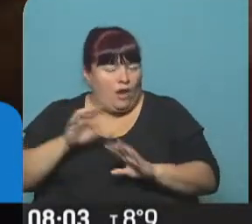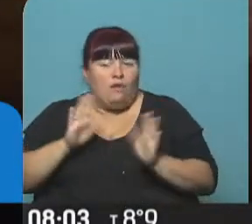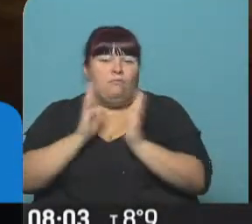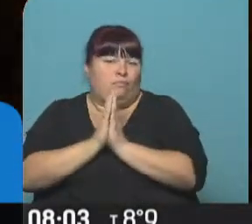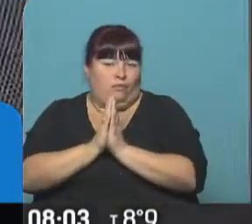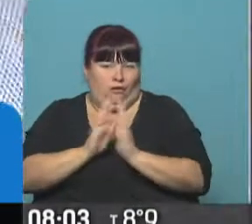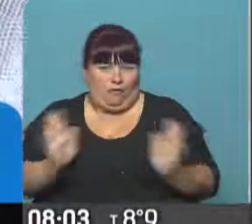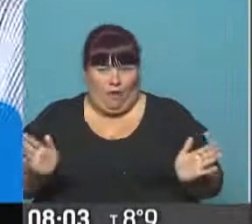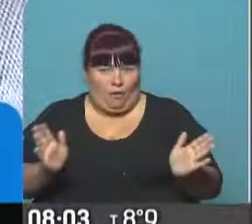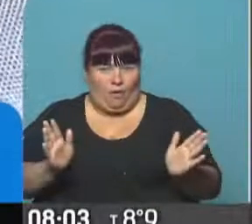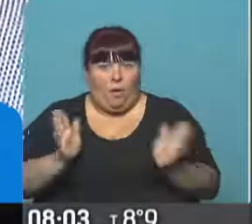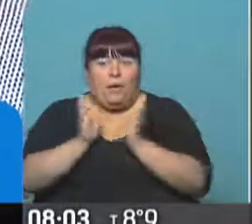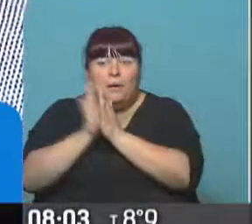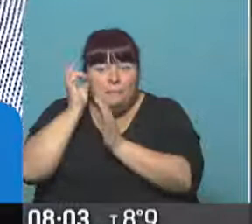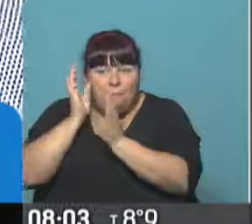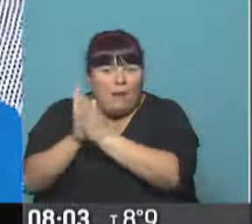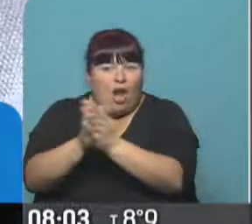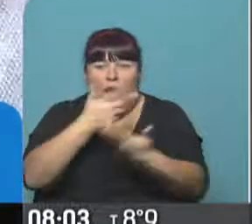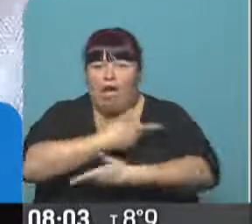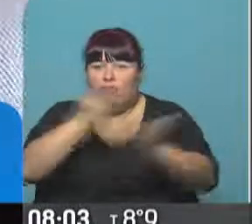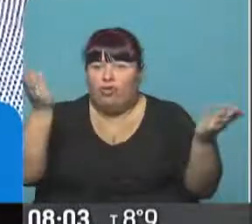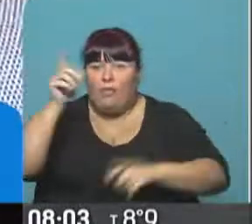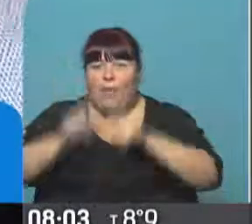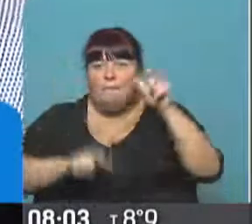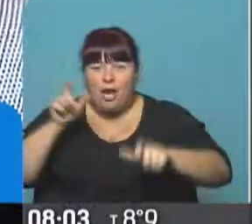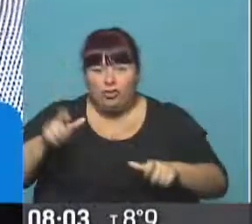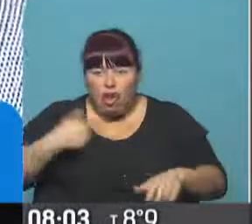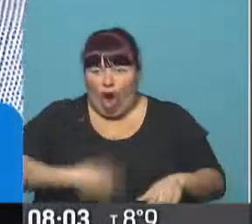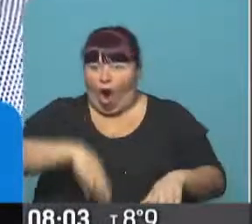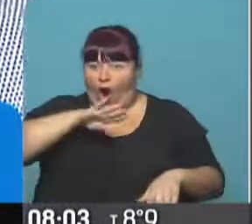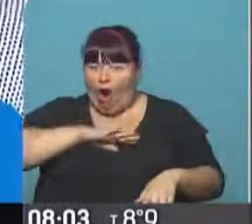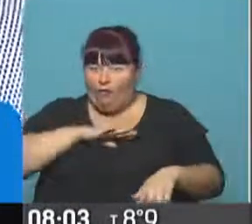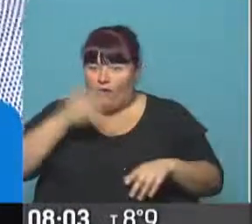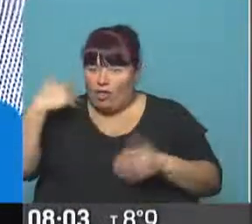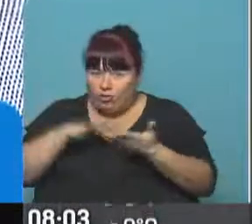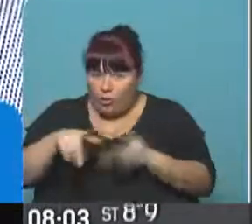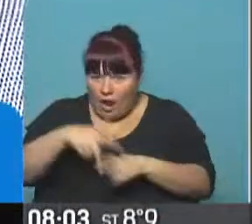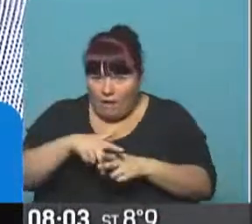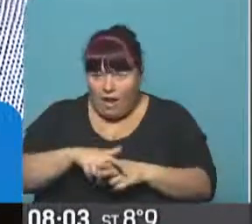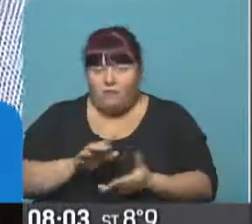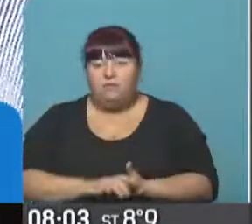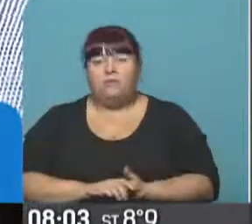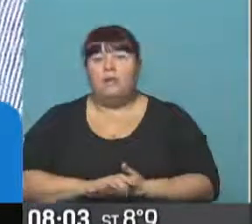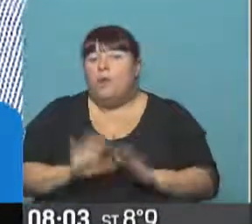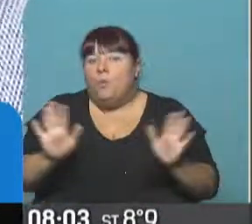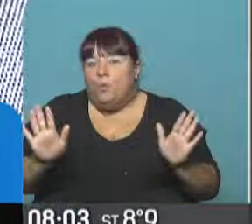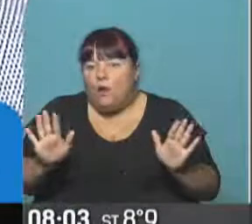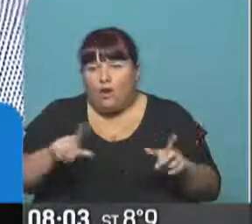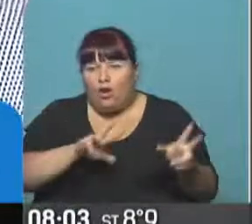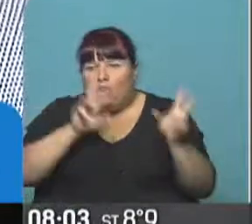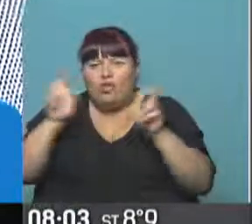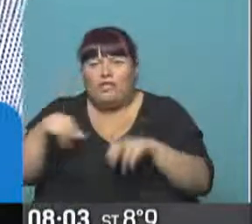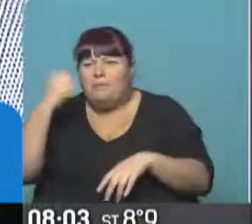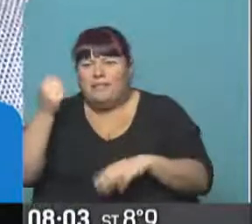favor, pido disculpas públicas a todas las personas que se han ofendido por lo que pasó. Y bueno, pasemos a otro tema